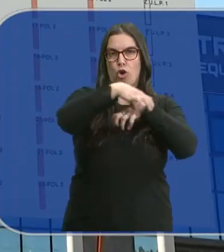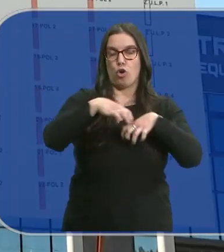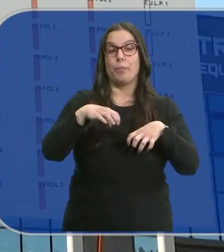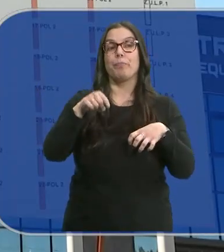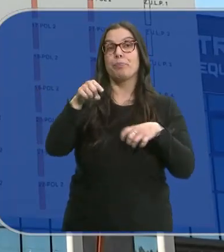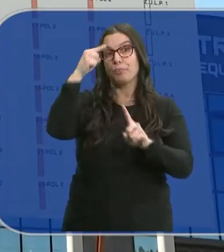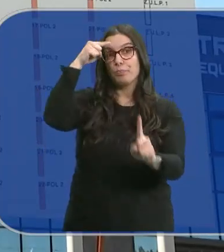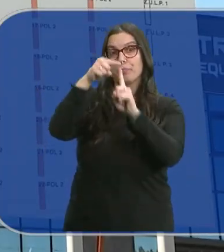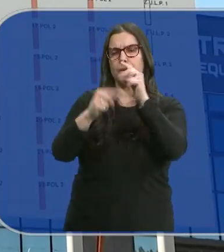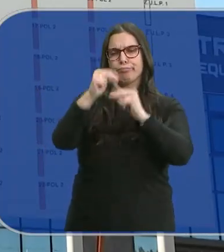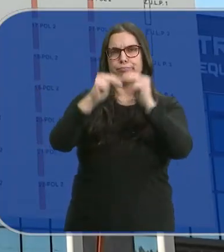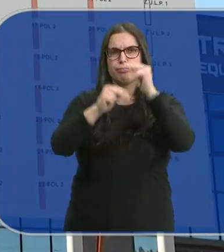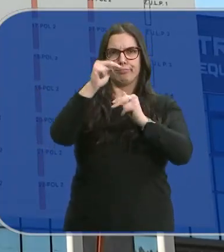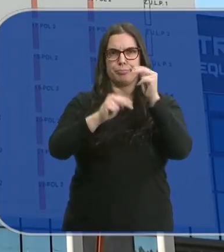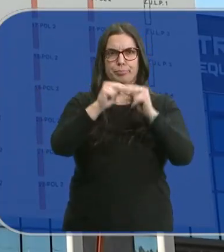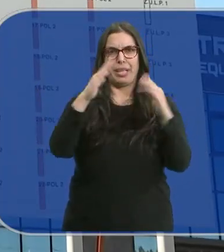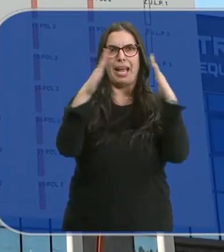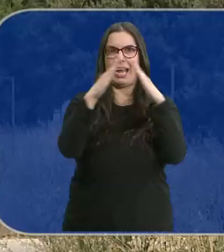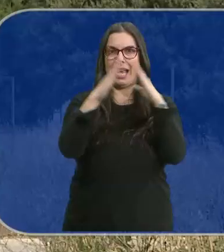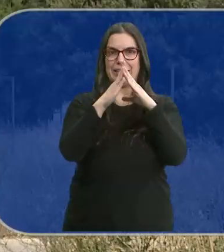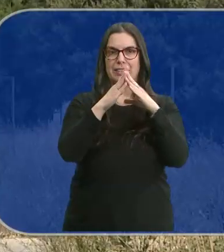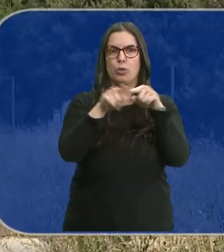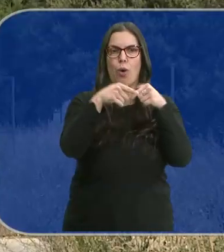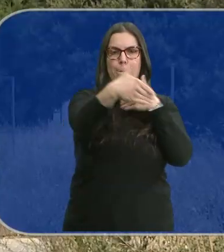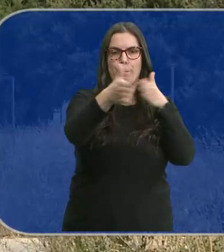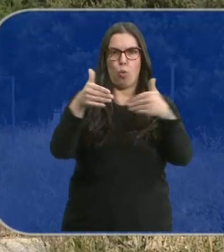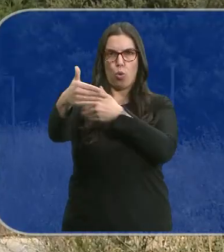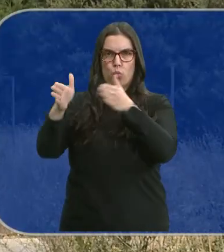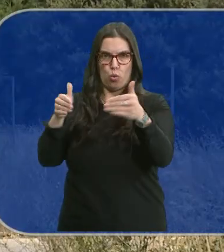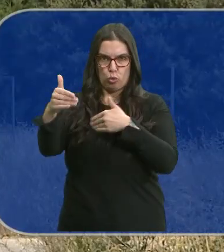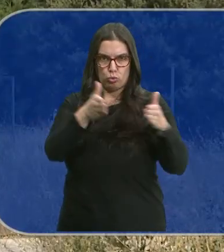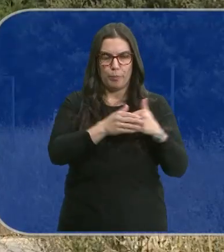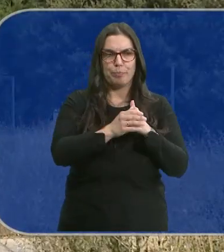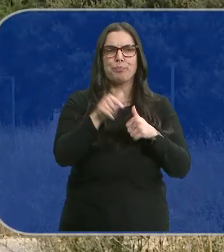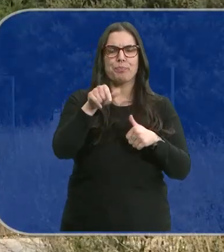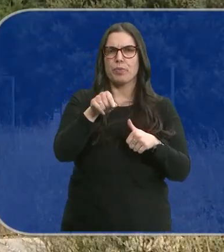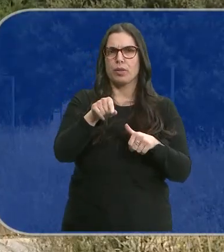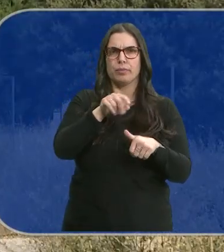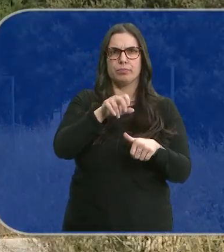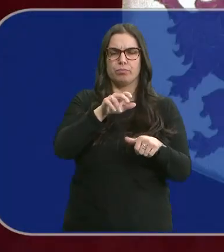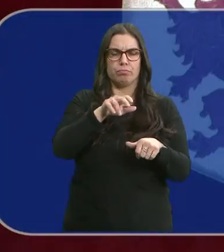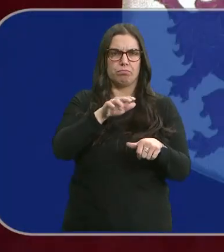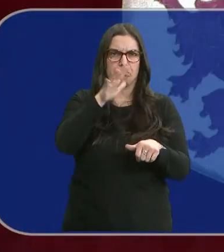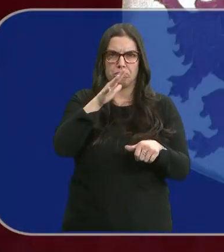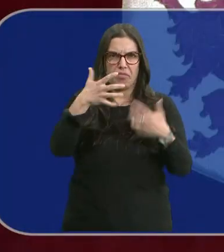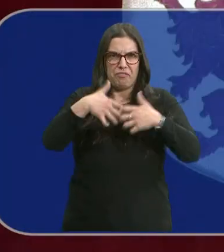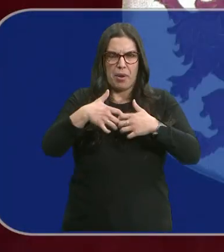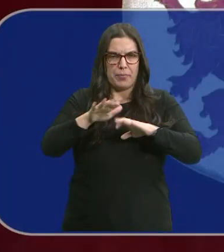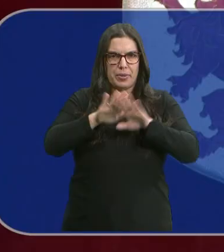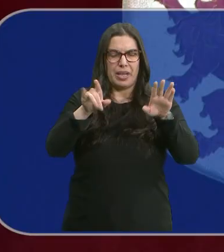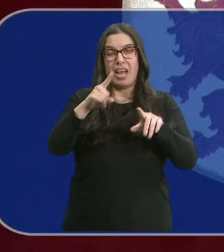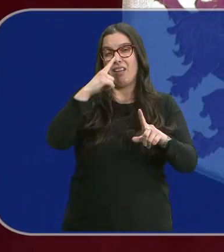estará destinado a la fabricación modular de vivienda. Es un auténtico complejo fabril del que